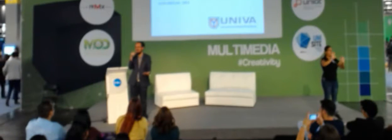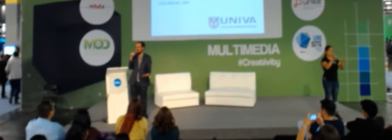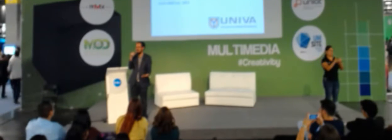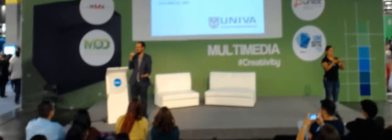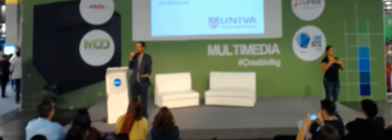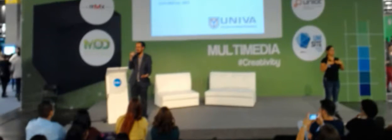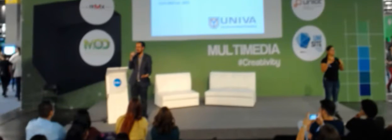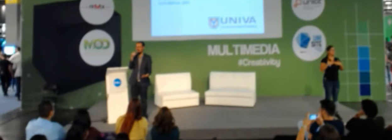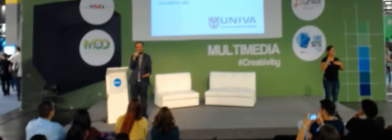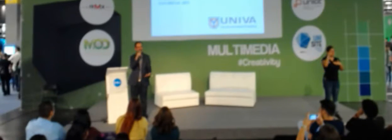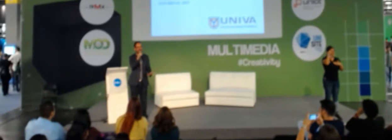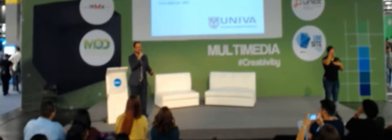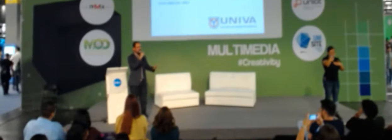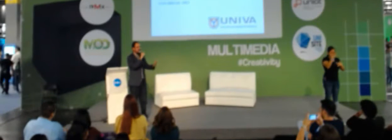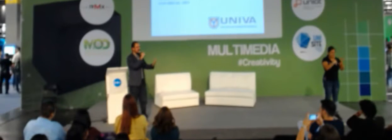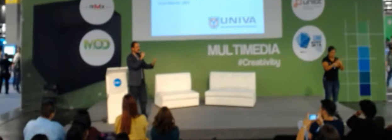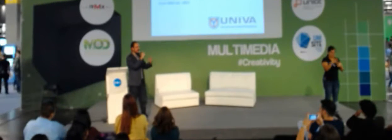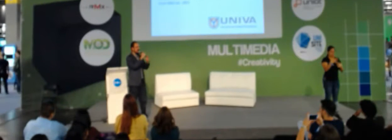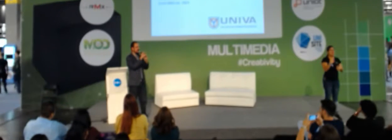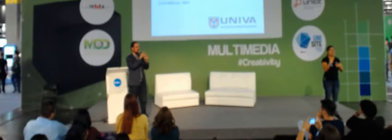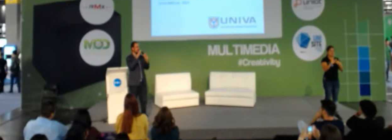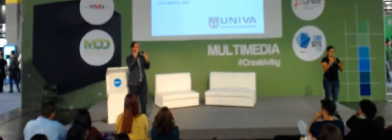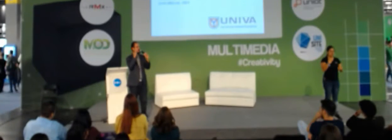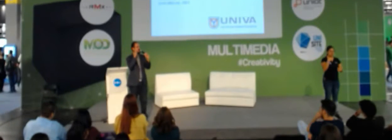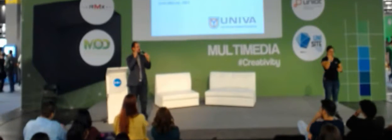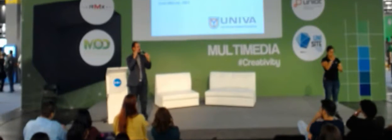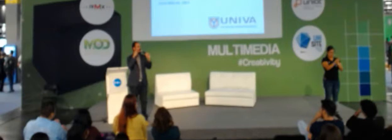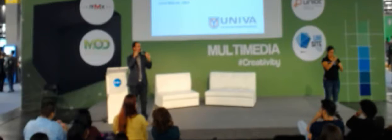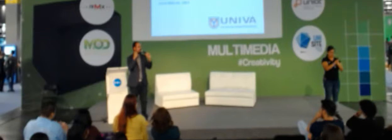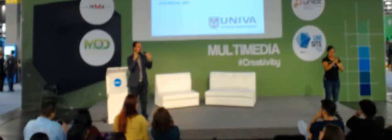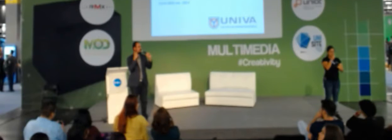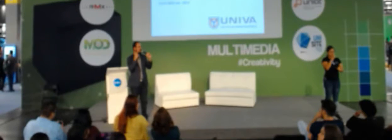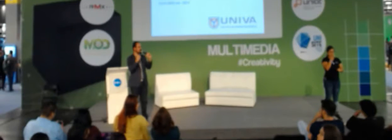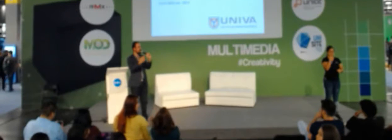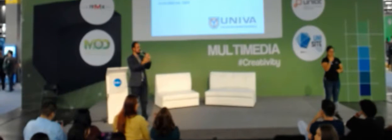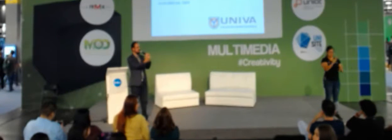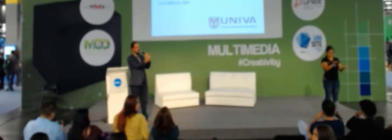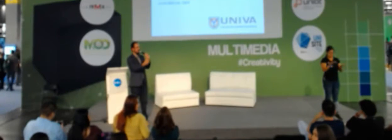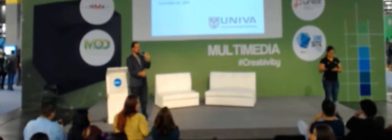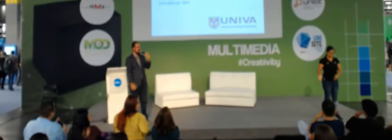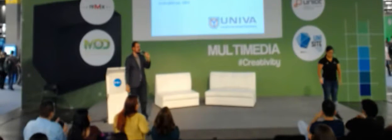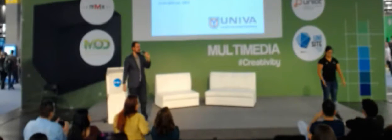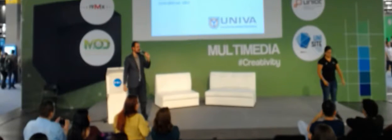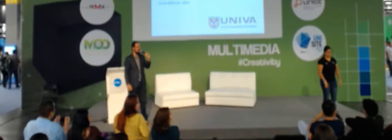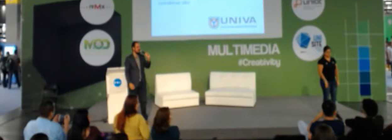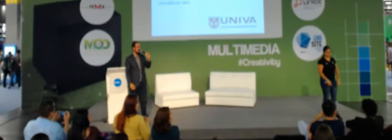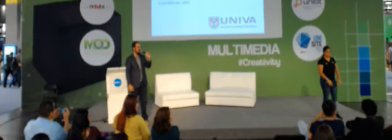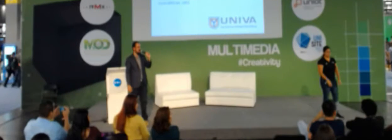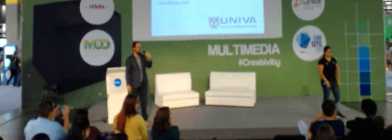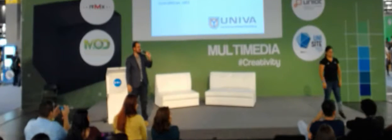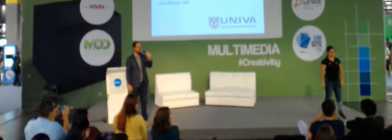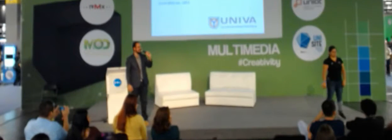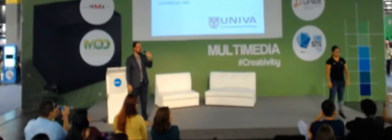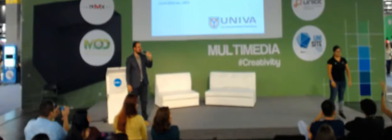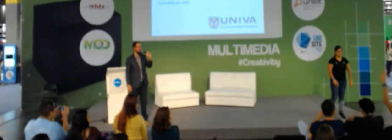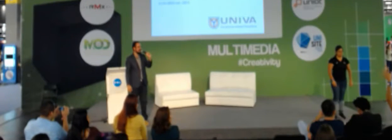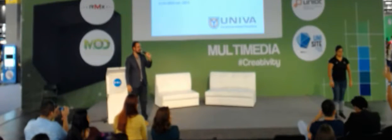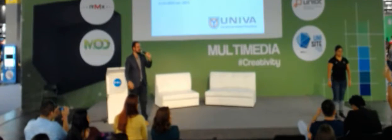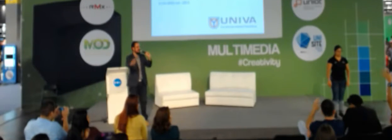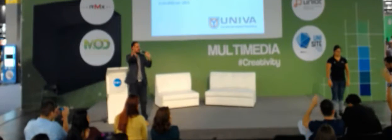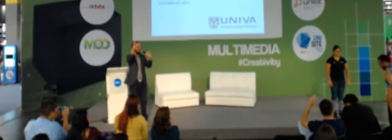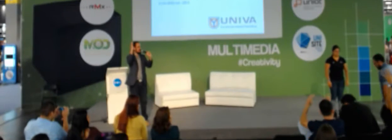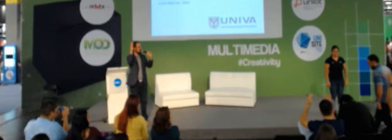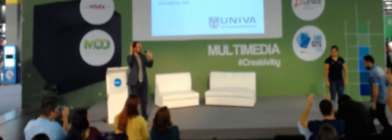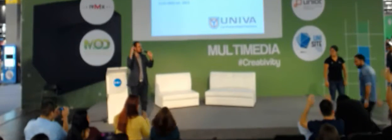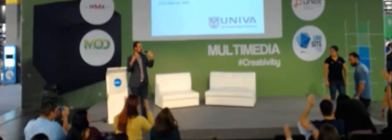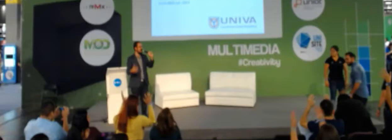representada. Quiero invitar a Luis Ernesto y a Rosa, por favor, chicos que han formado parte de este proyecto.